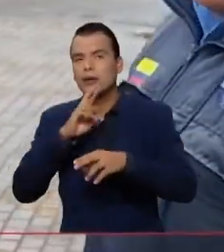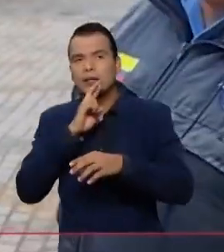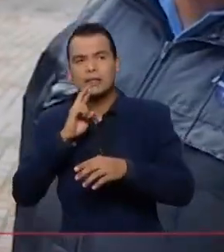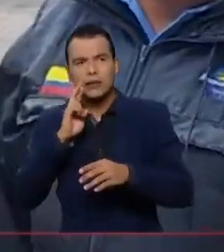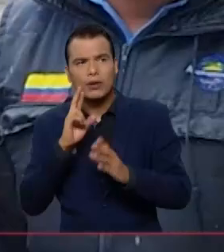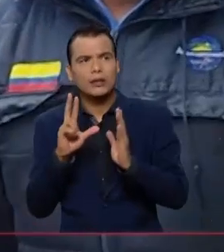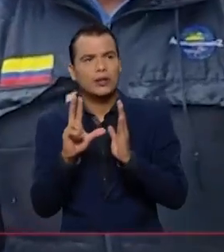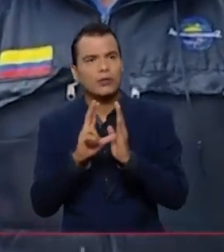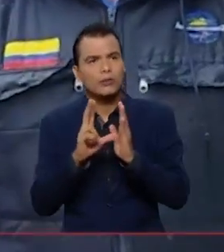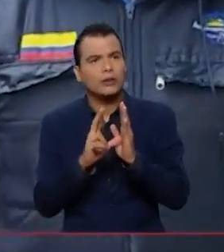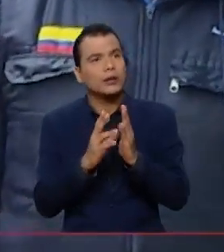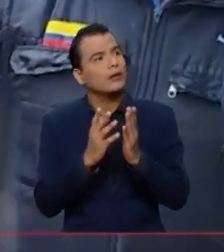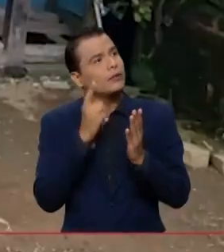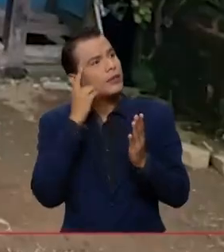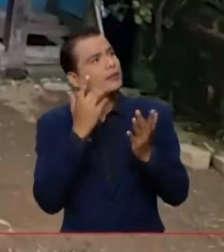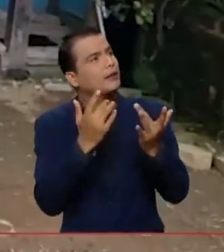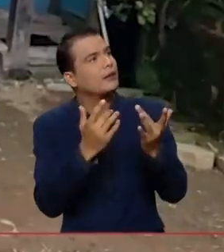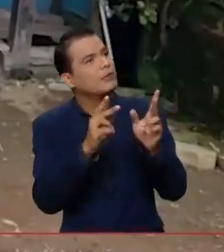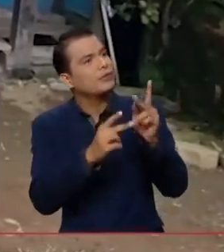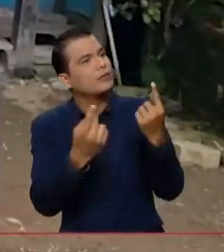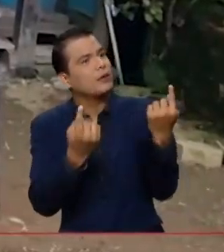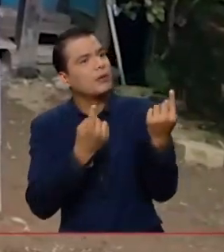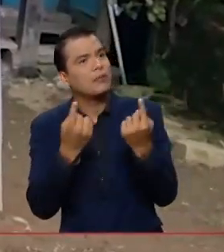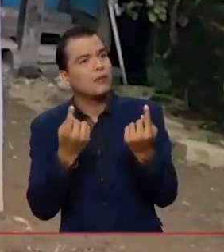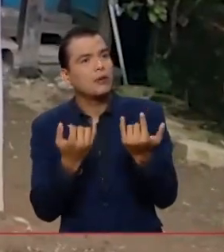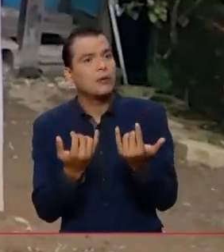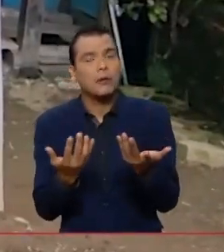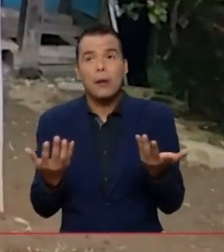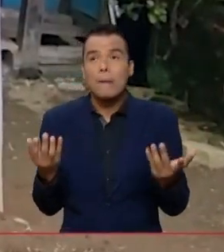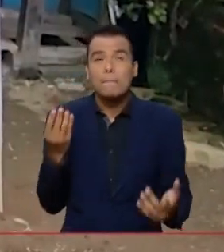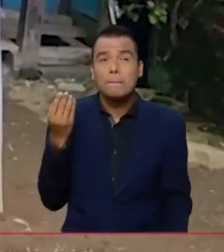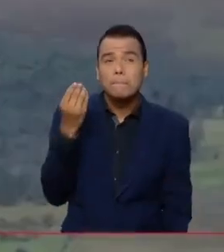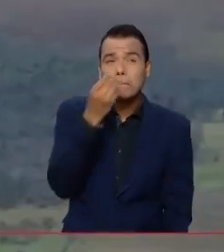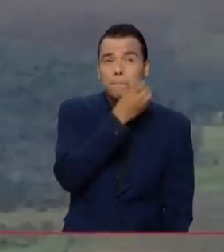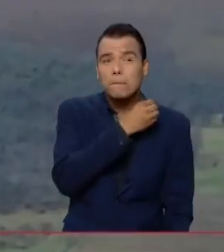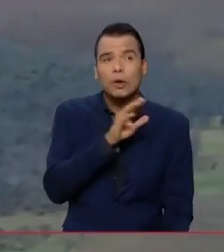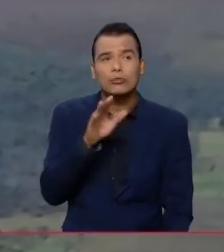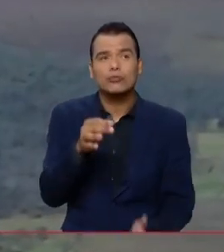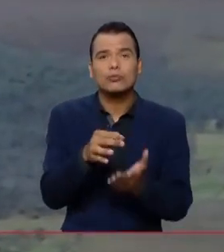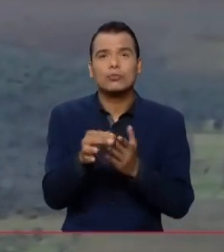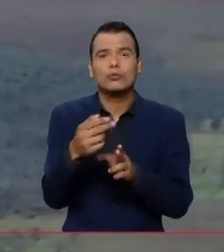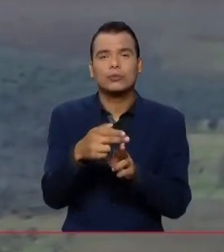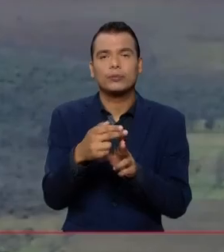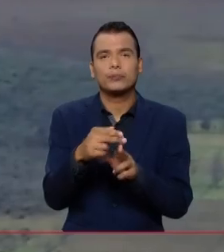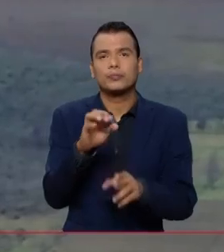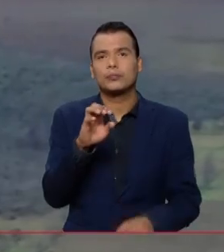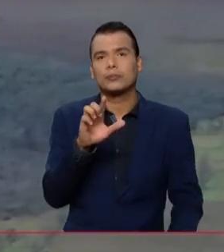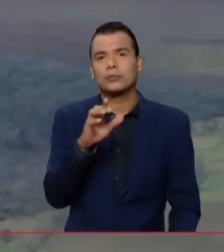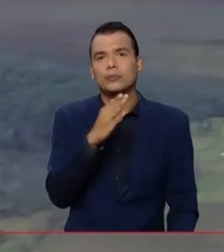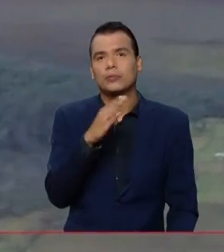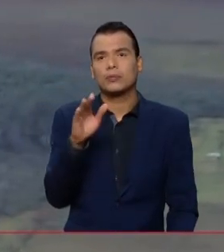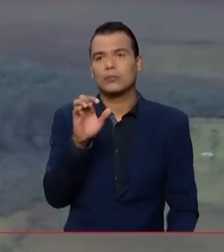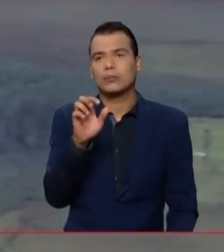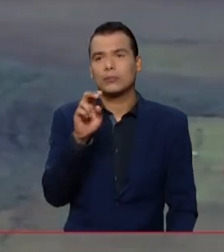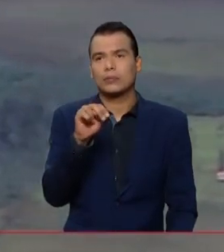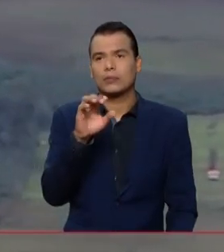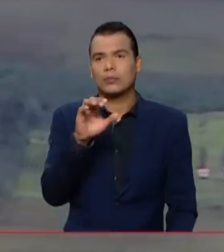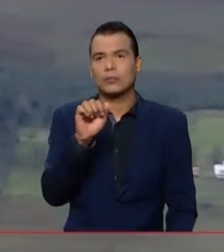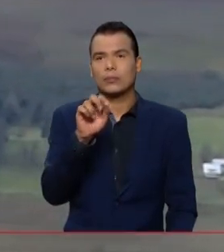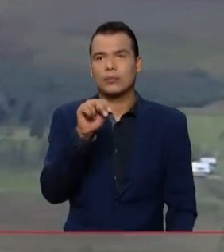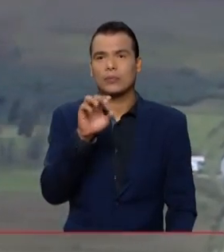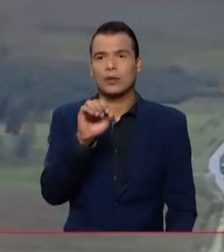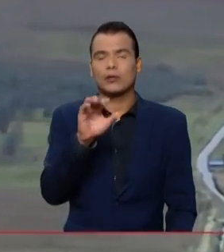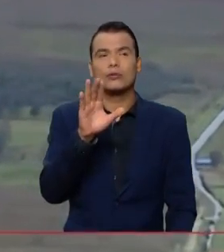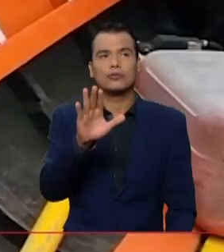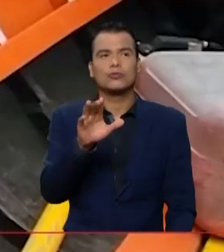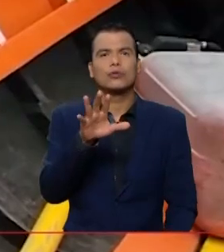hospedajes a la espera de casuales turistas es el desolador panorama que se registra en el corregimiento del Encano, donde está localizada Laguna de la Cocha en el